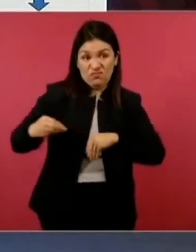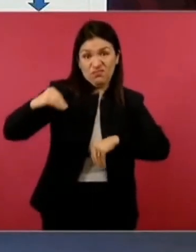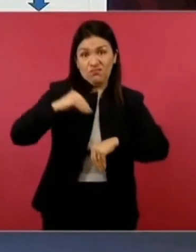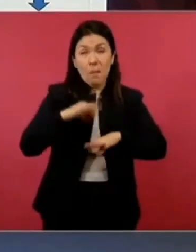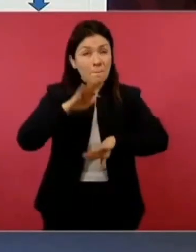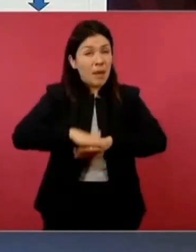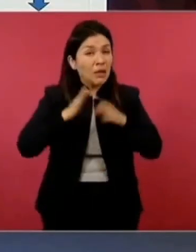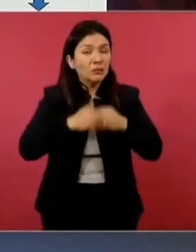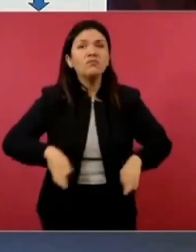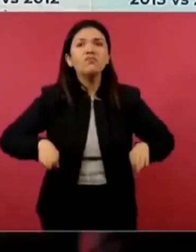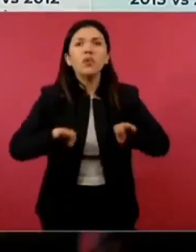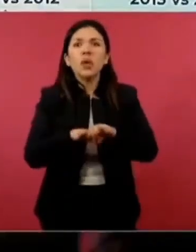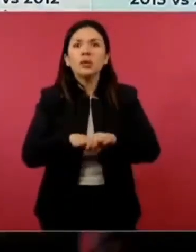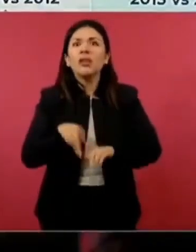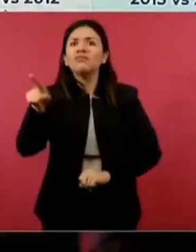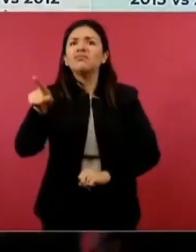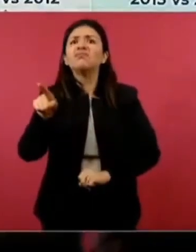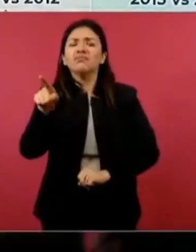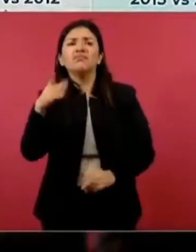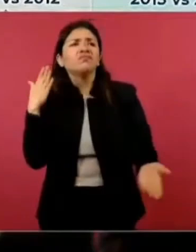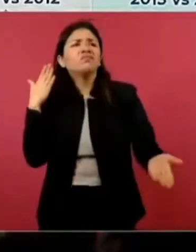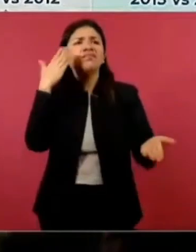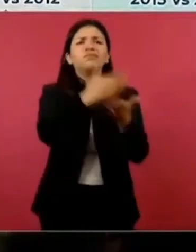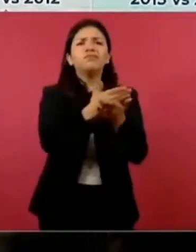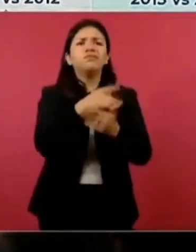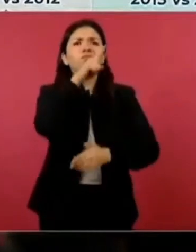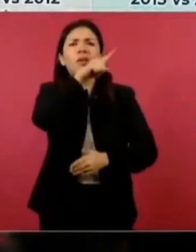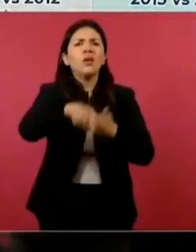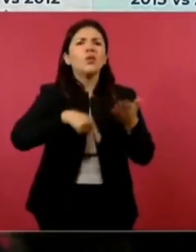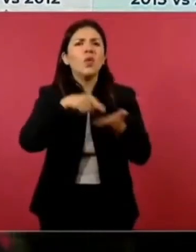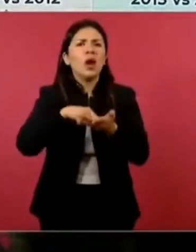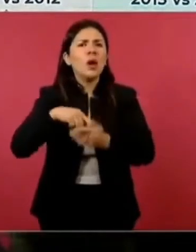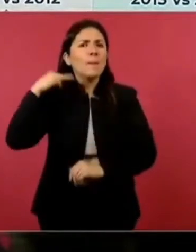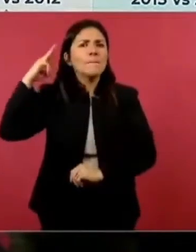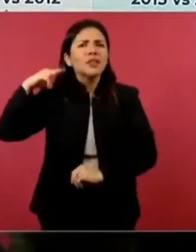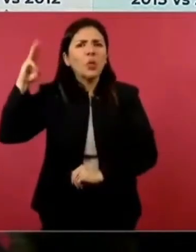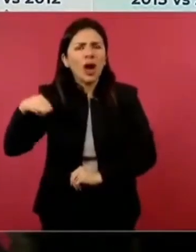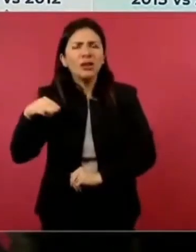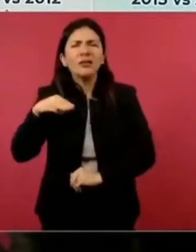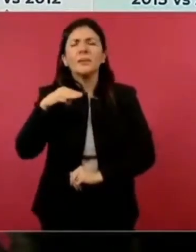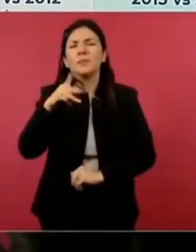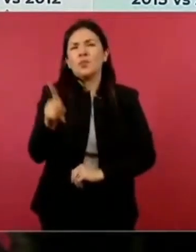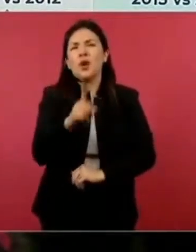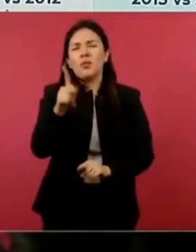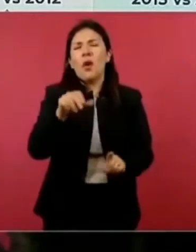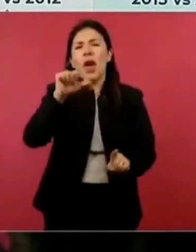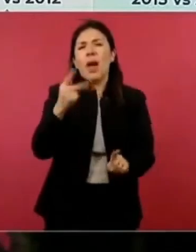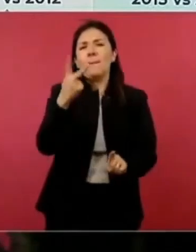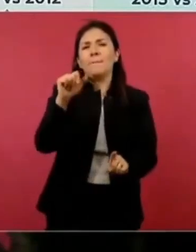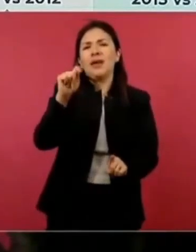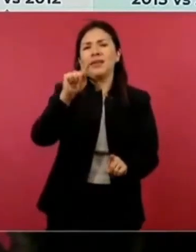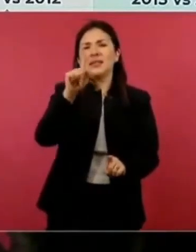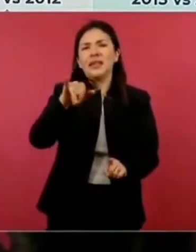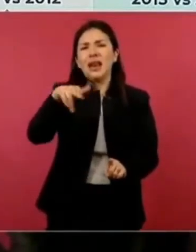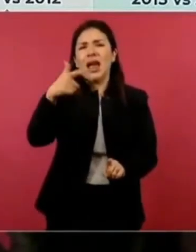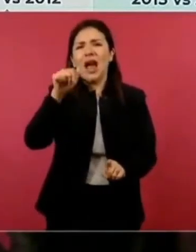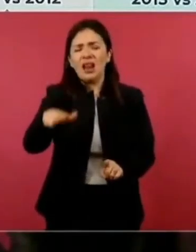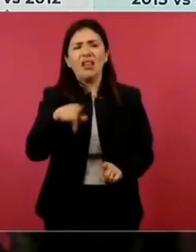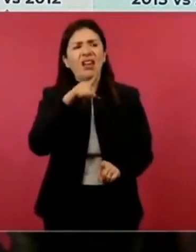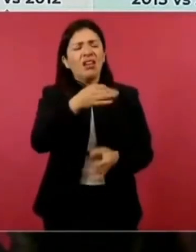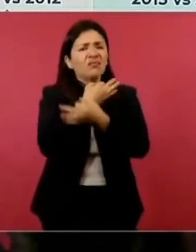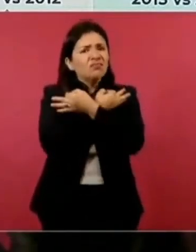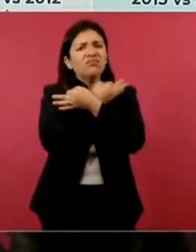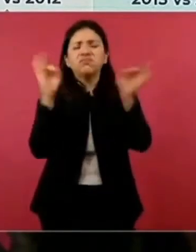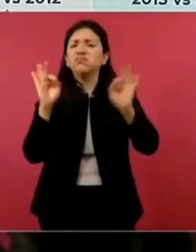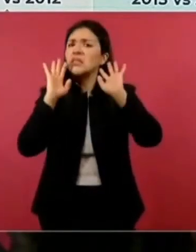importante fue ir a Michoacán a patzingan a declarar